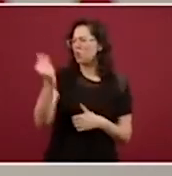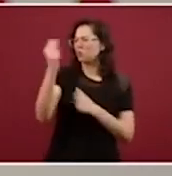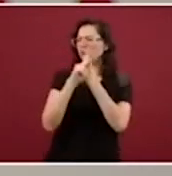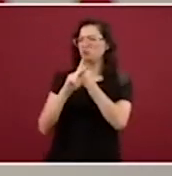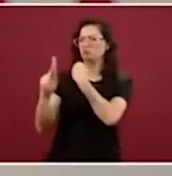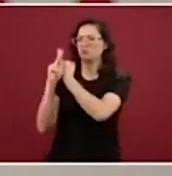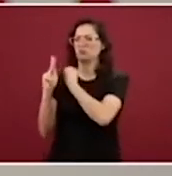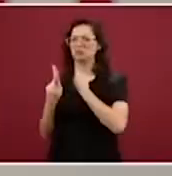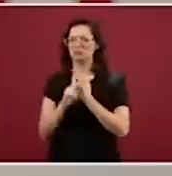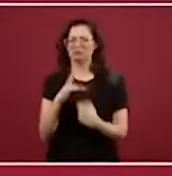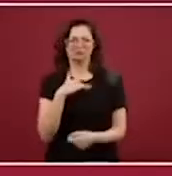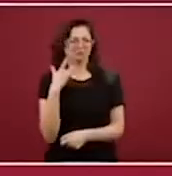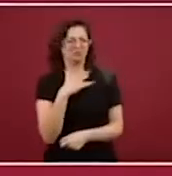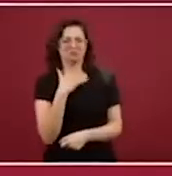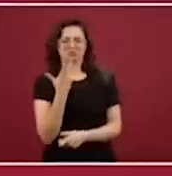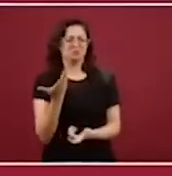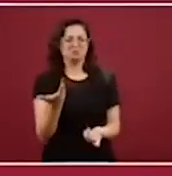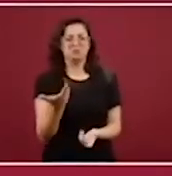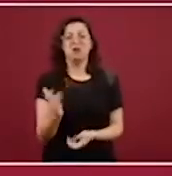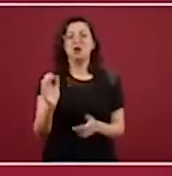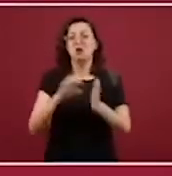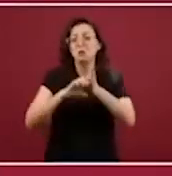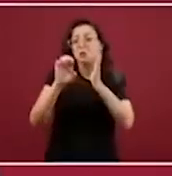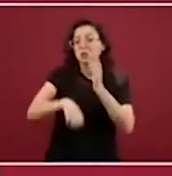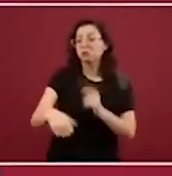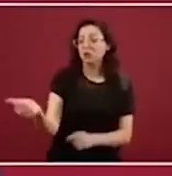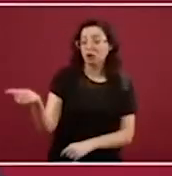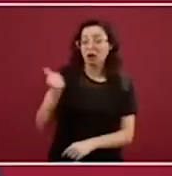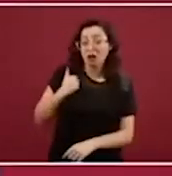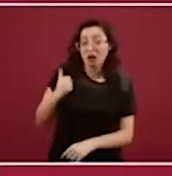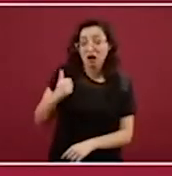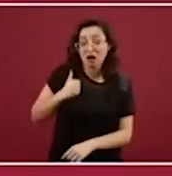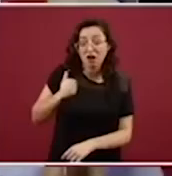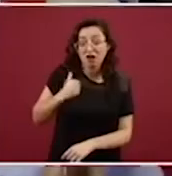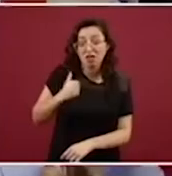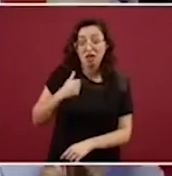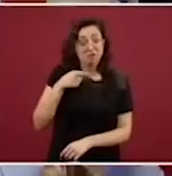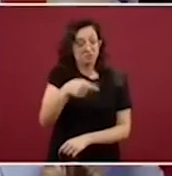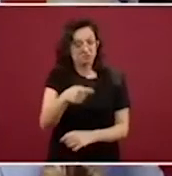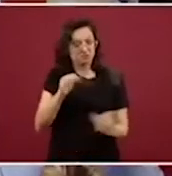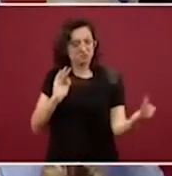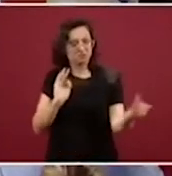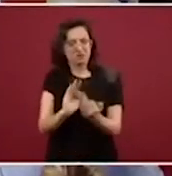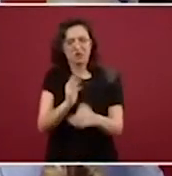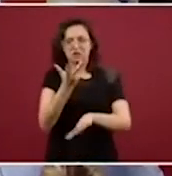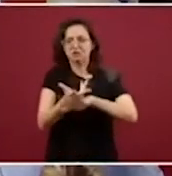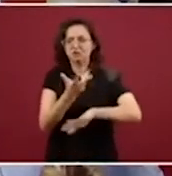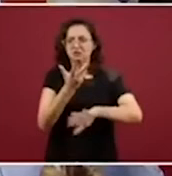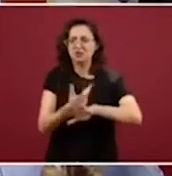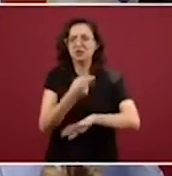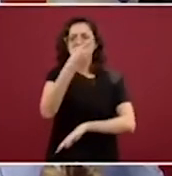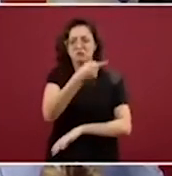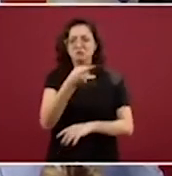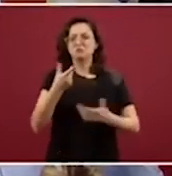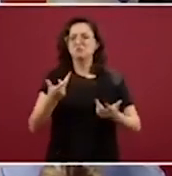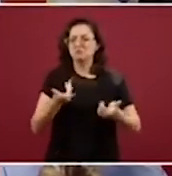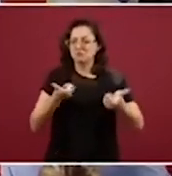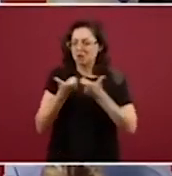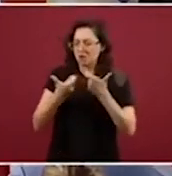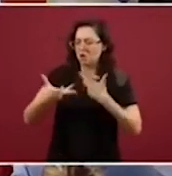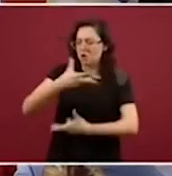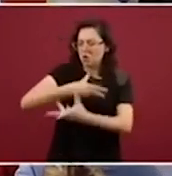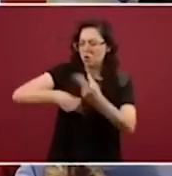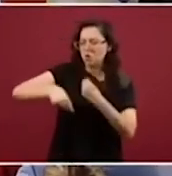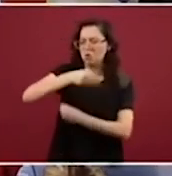mundo. Destaco Canadá, vecino de la región y vecino directo de Estados Unidos, país donde también hay una fluida relación económica